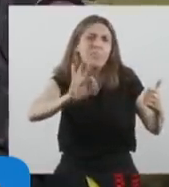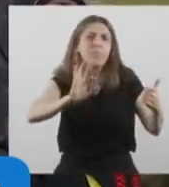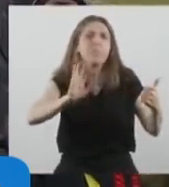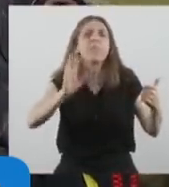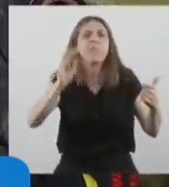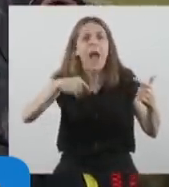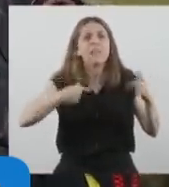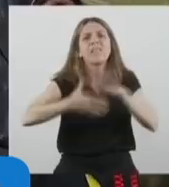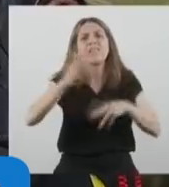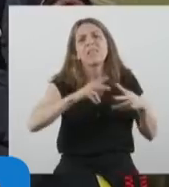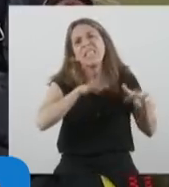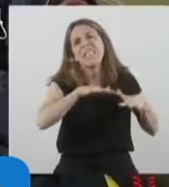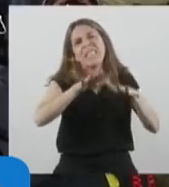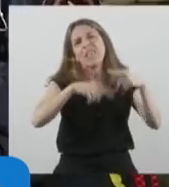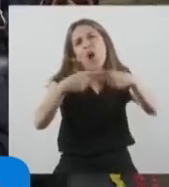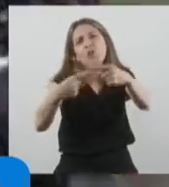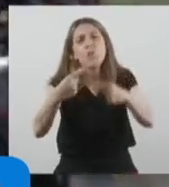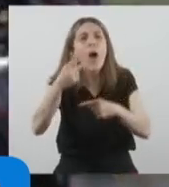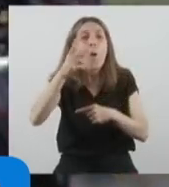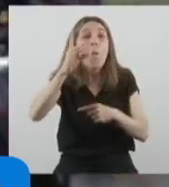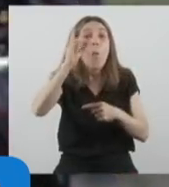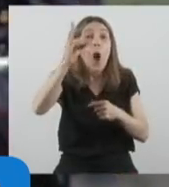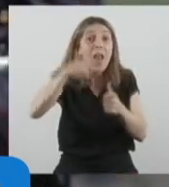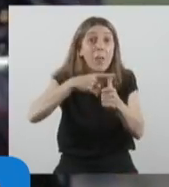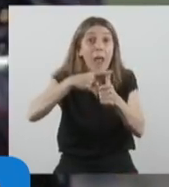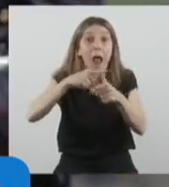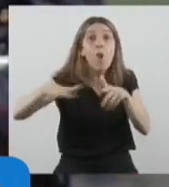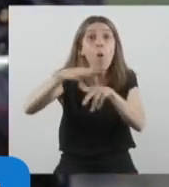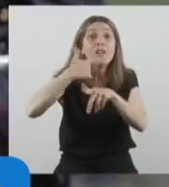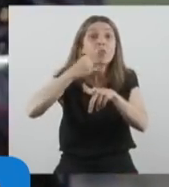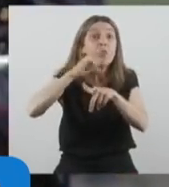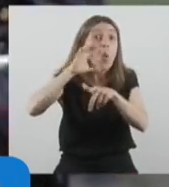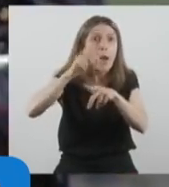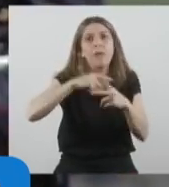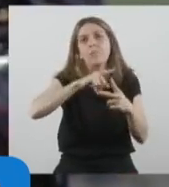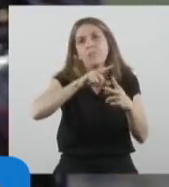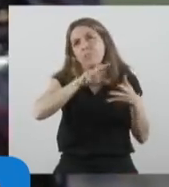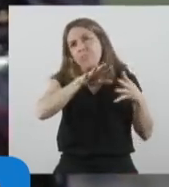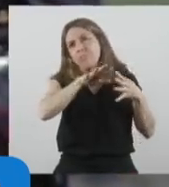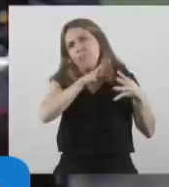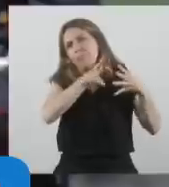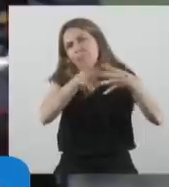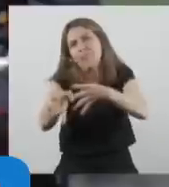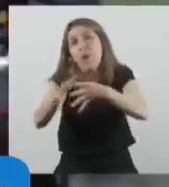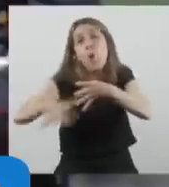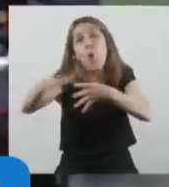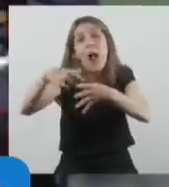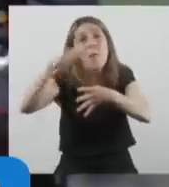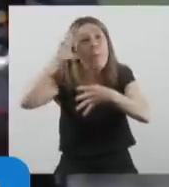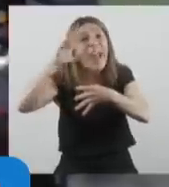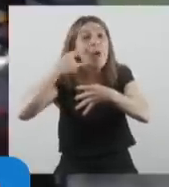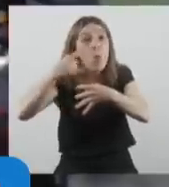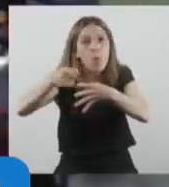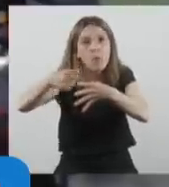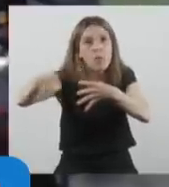sucre y llegó al perú y también ayudó para la libertad de